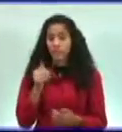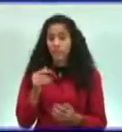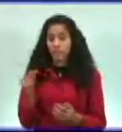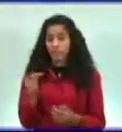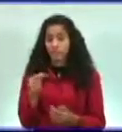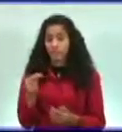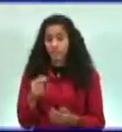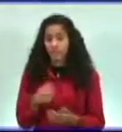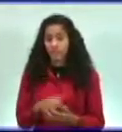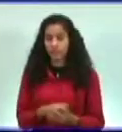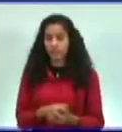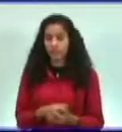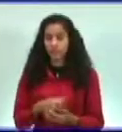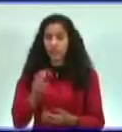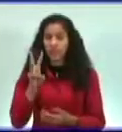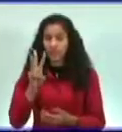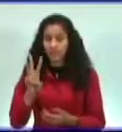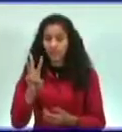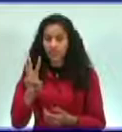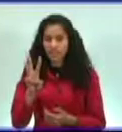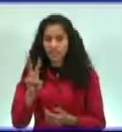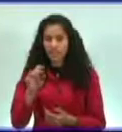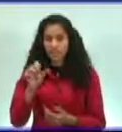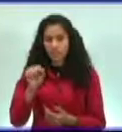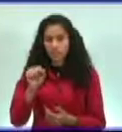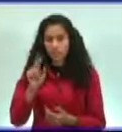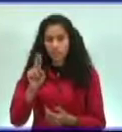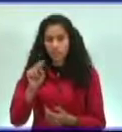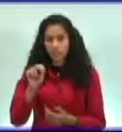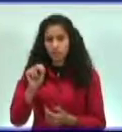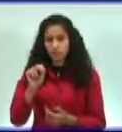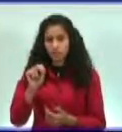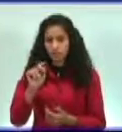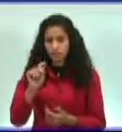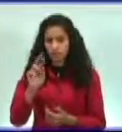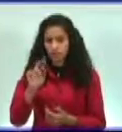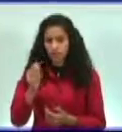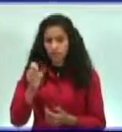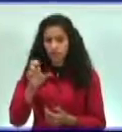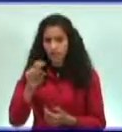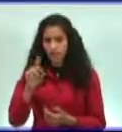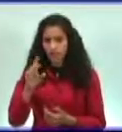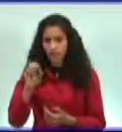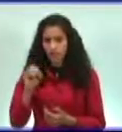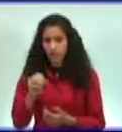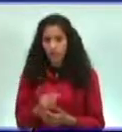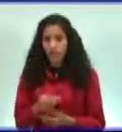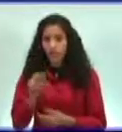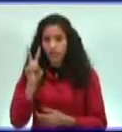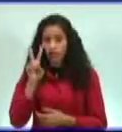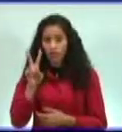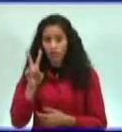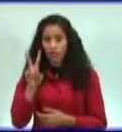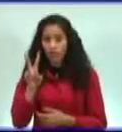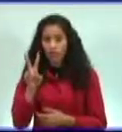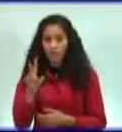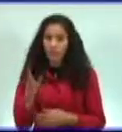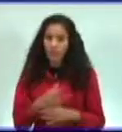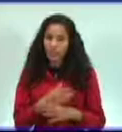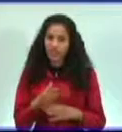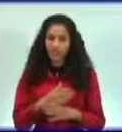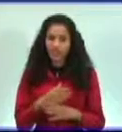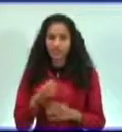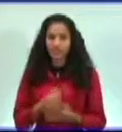minuendo, el 3 es el sustraendo y el 2 es la